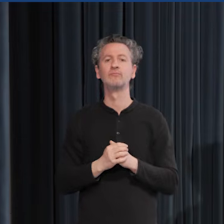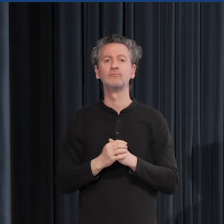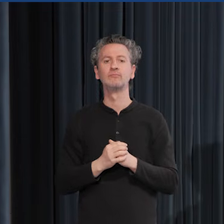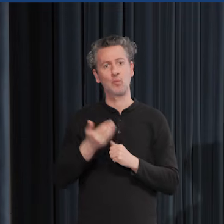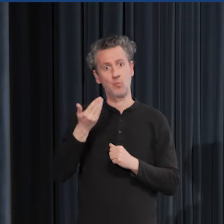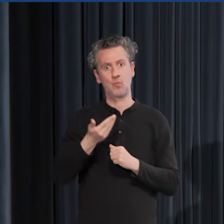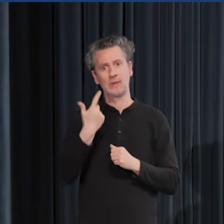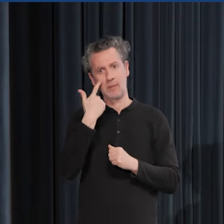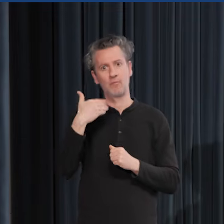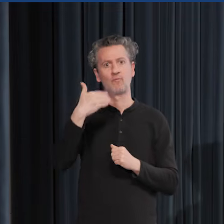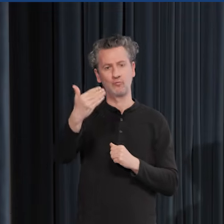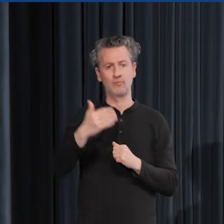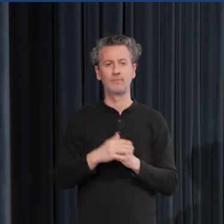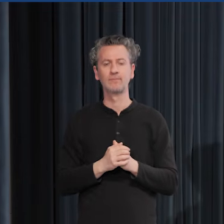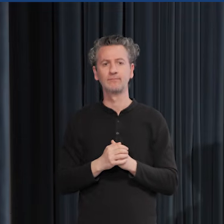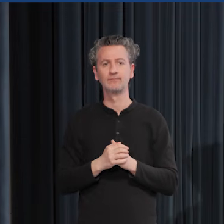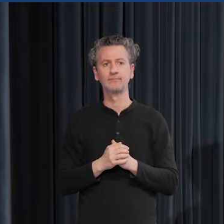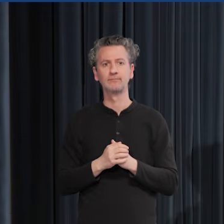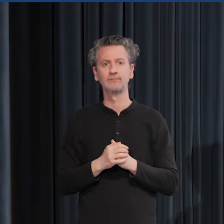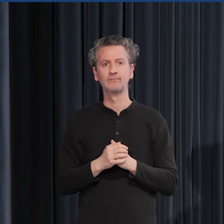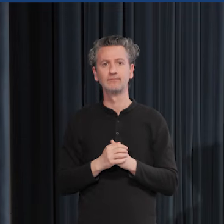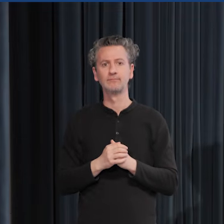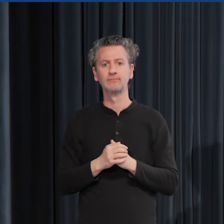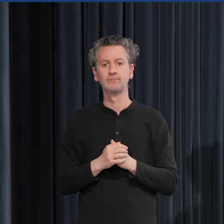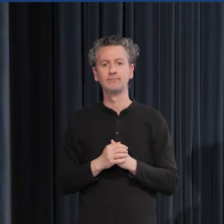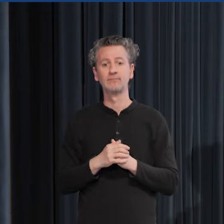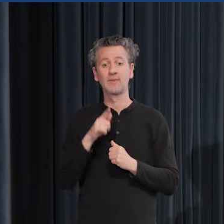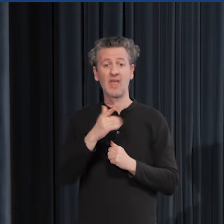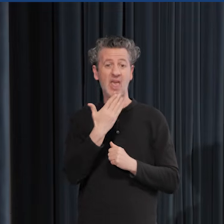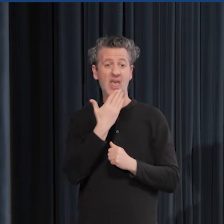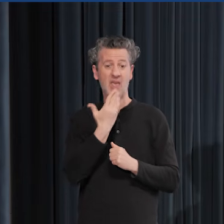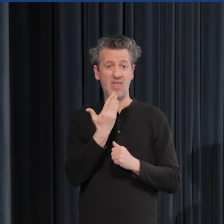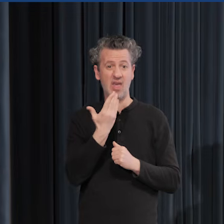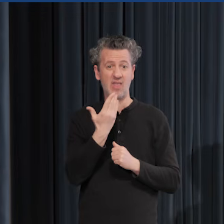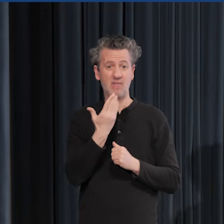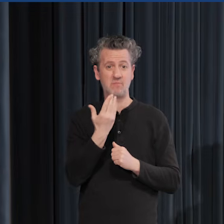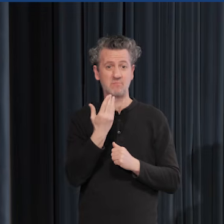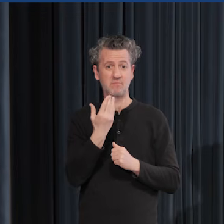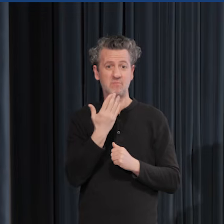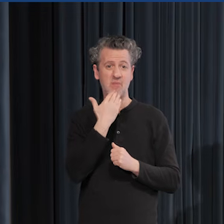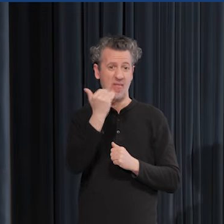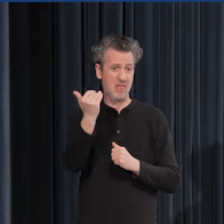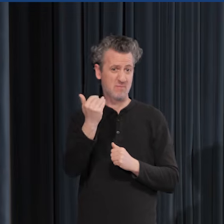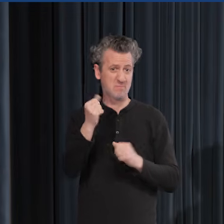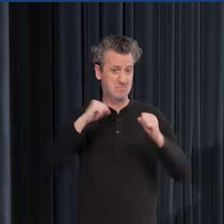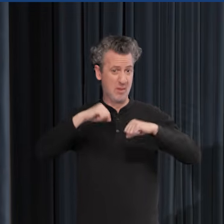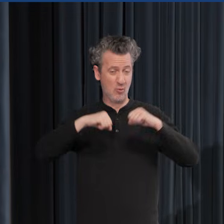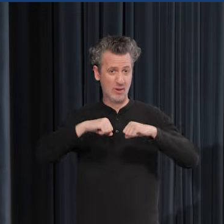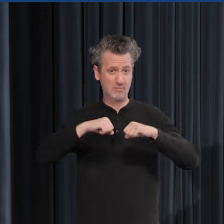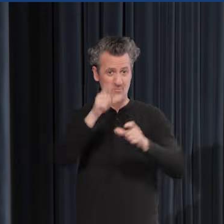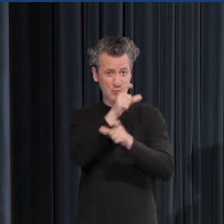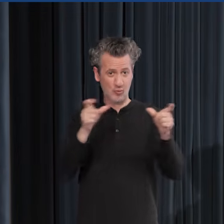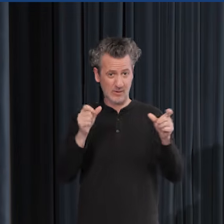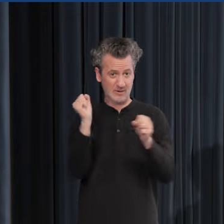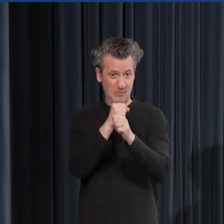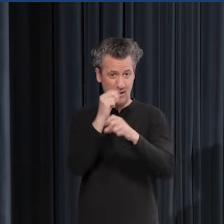En este sector representa este envejecimiento, podemos ver que más de la